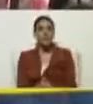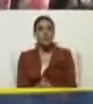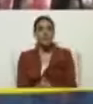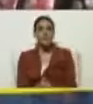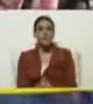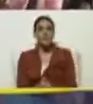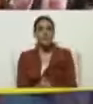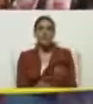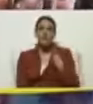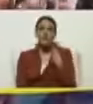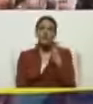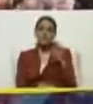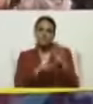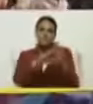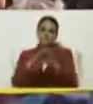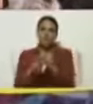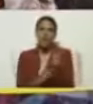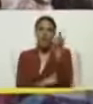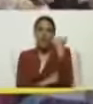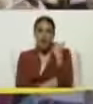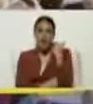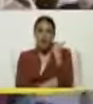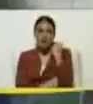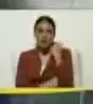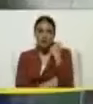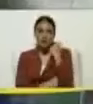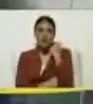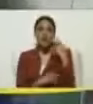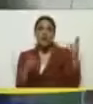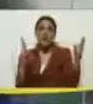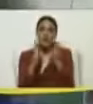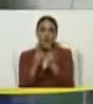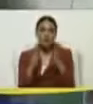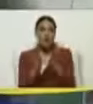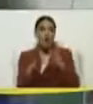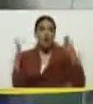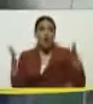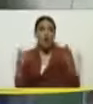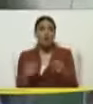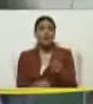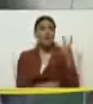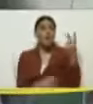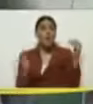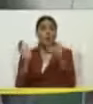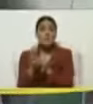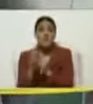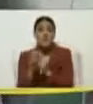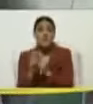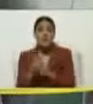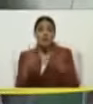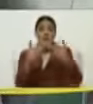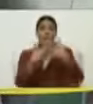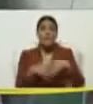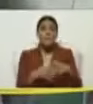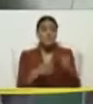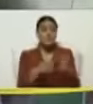Yo le decía ayer, un encuentro grandísimo con casi 2.000 empresarios y empresarias.